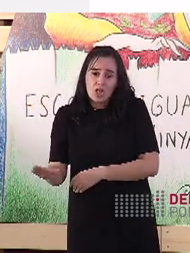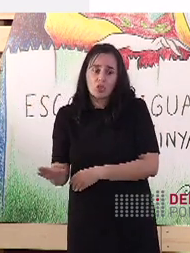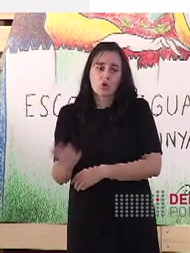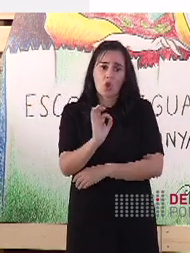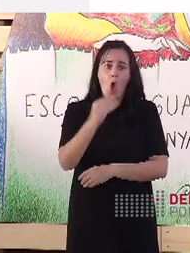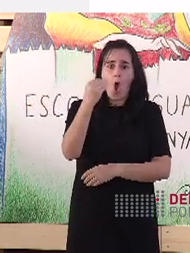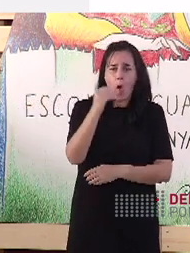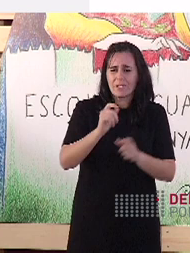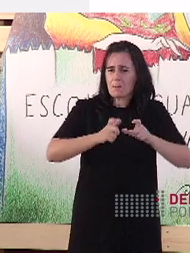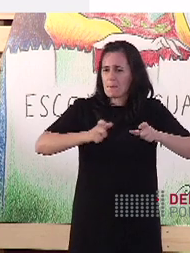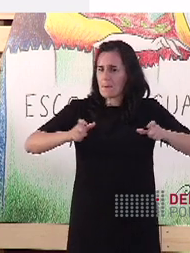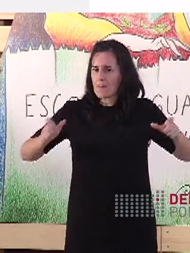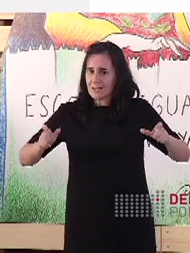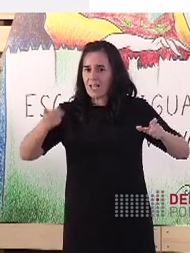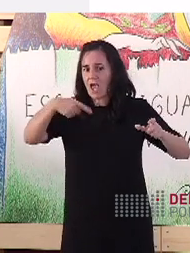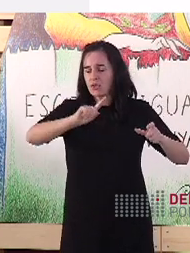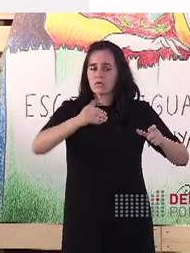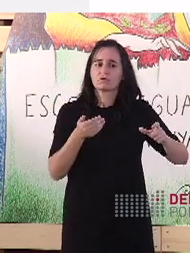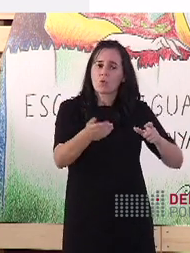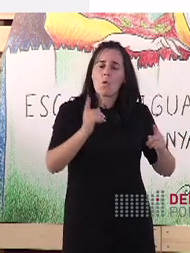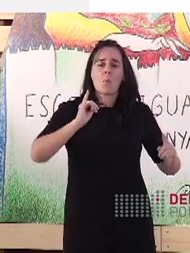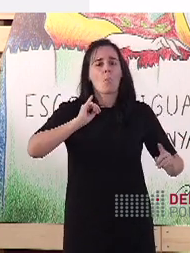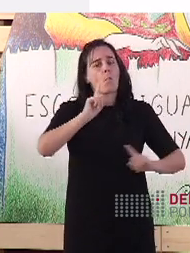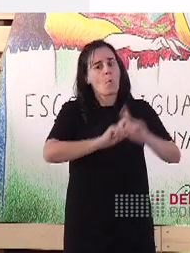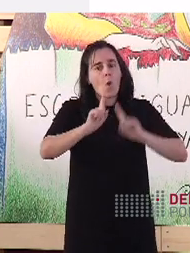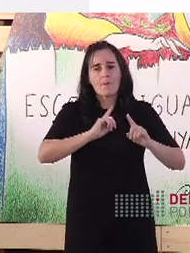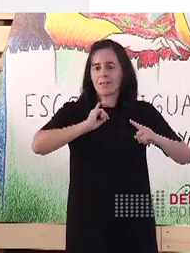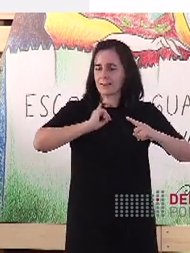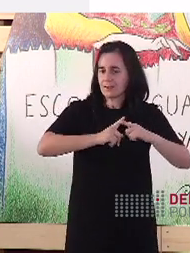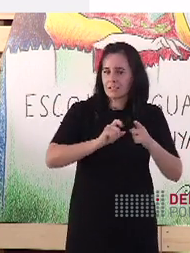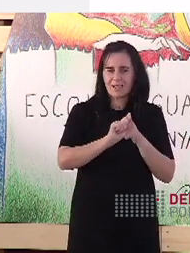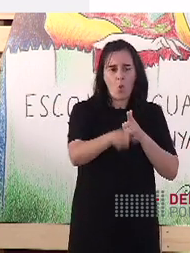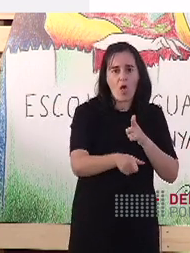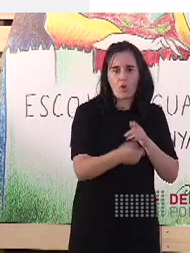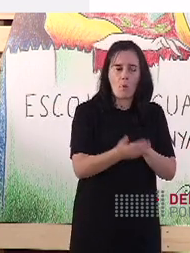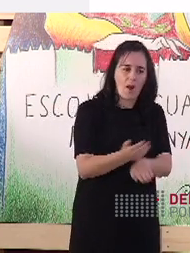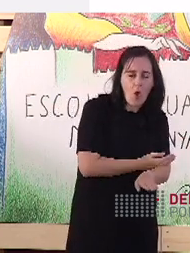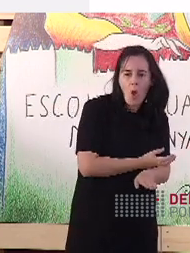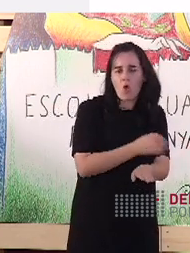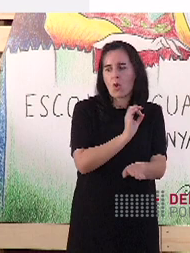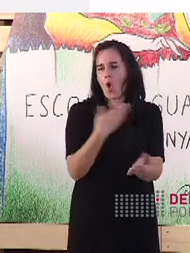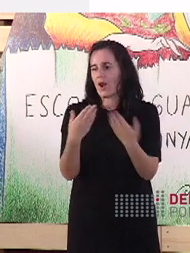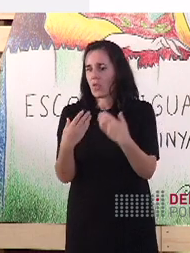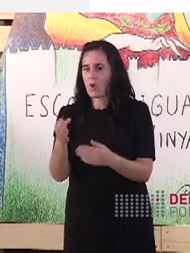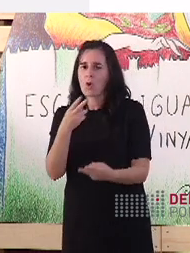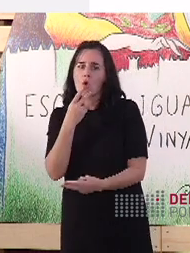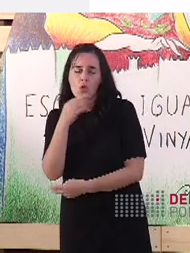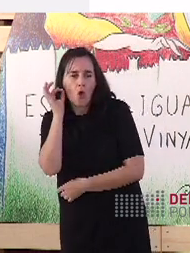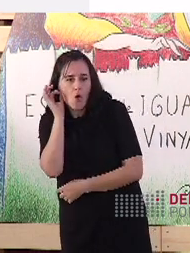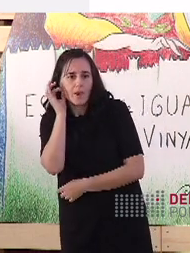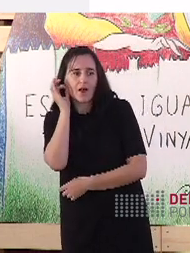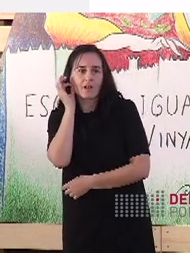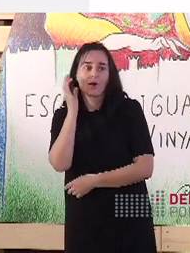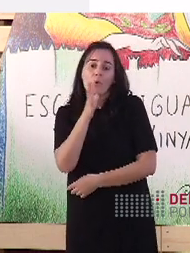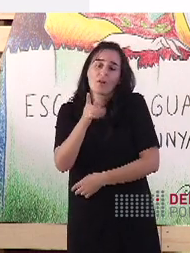precoz, de incapacidad de tener relaciones sexuales con sus novias, con las personas a las que quieren. Es difícil pegar a una persona que quieres. Es